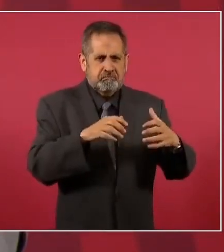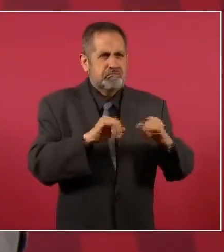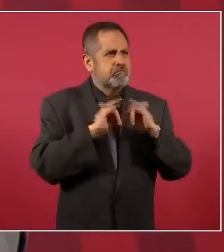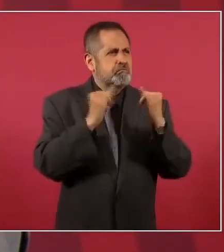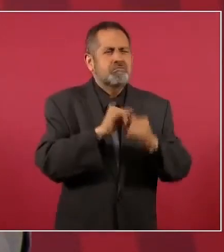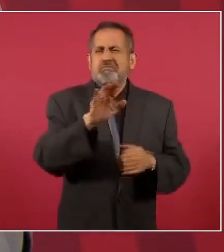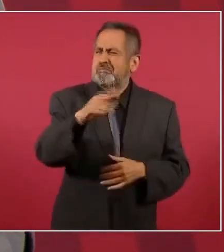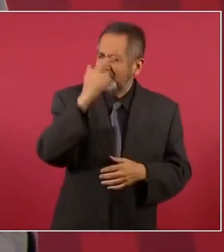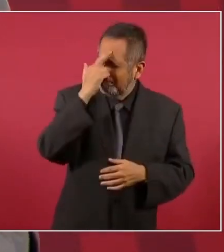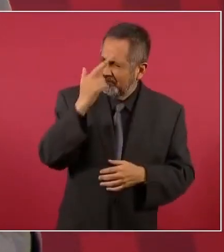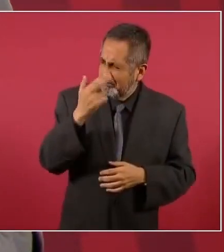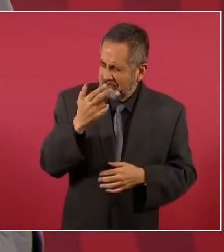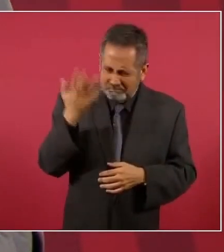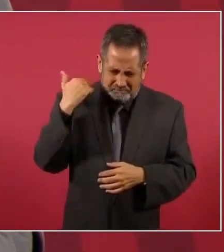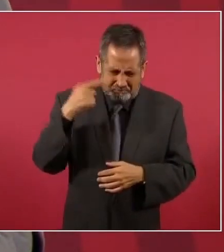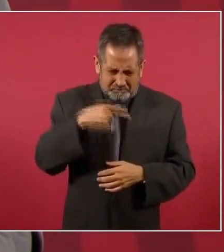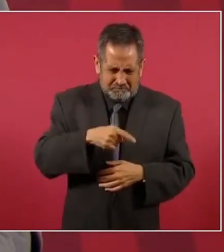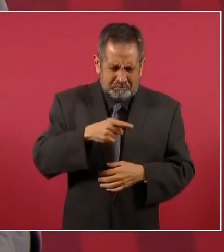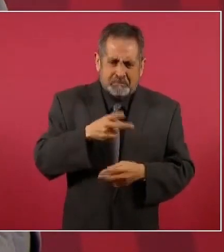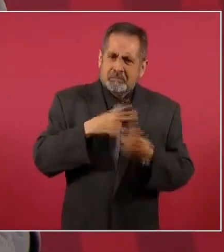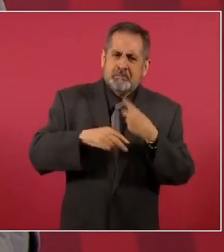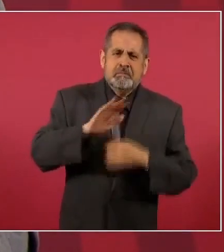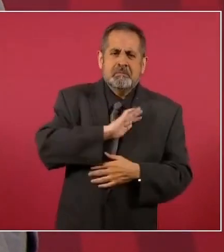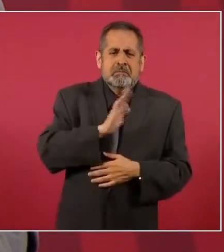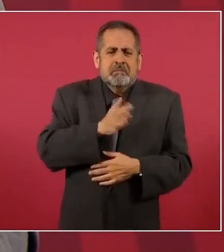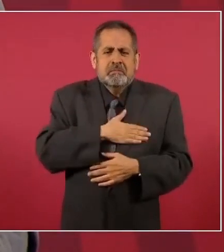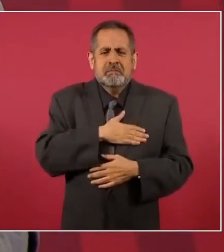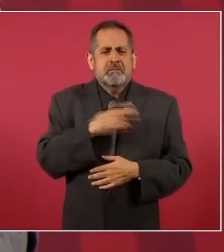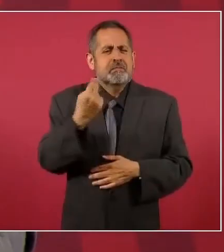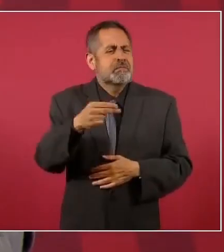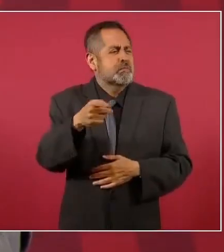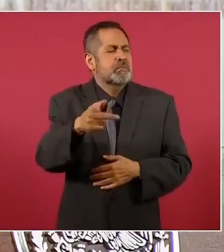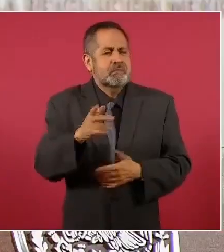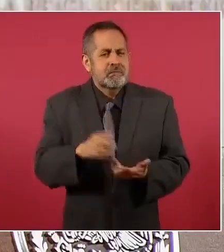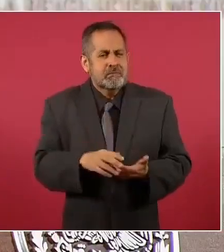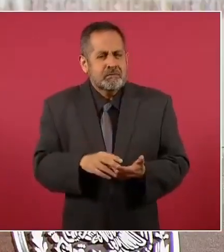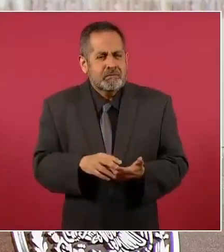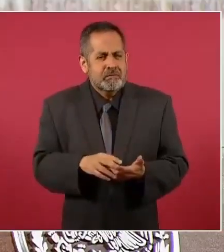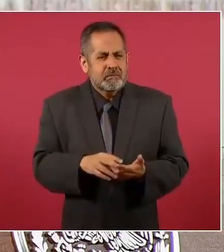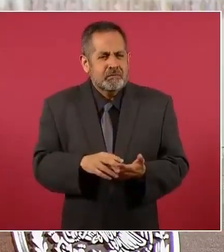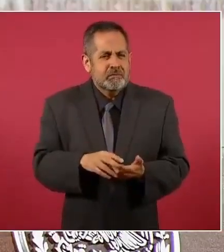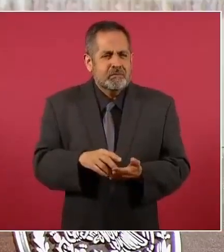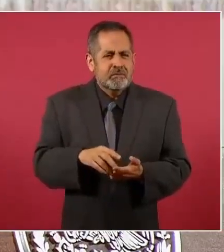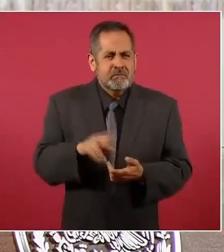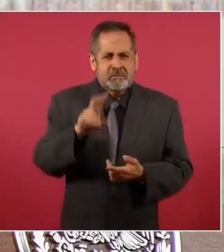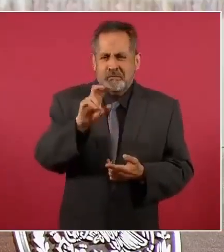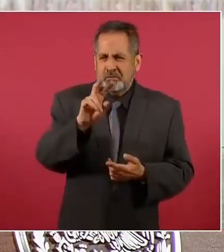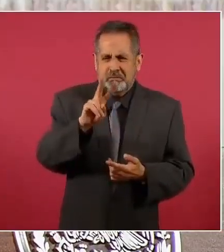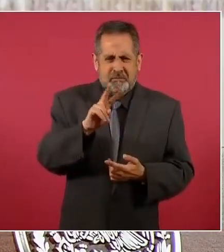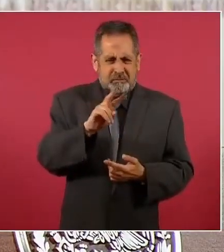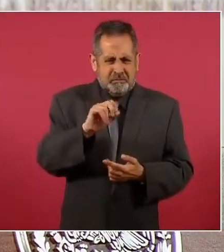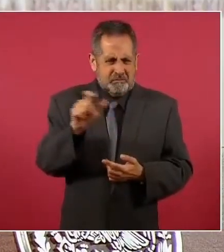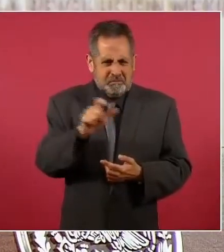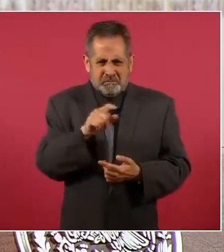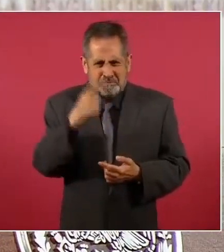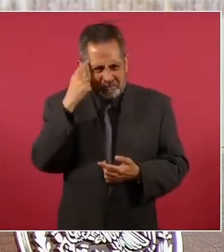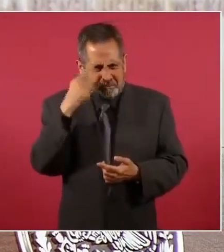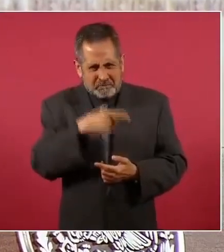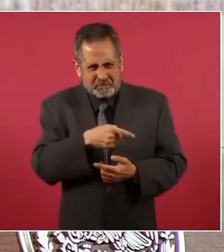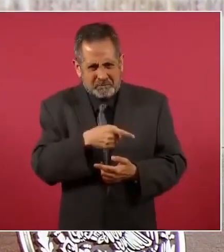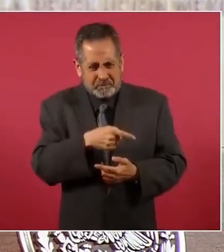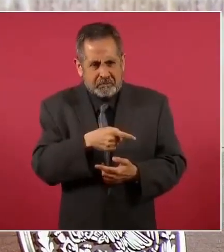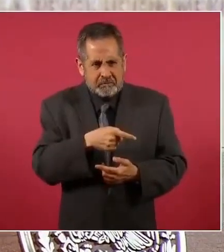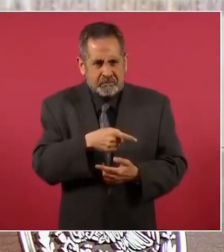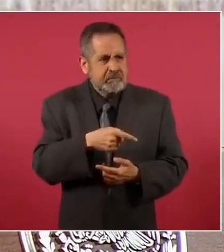Estuvieron aquí los de España, que se llama Vox, y el